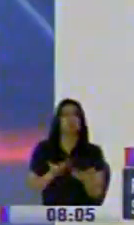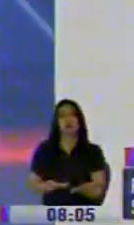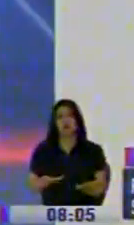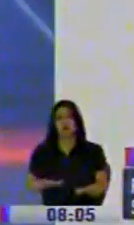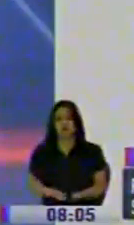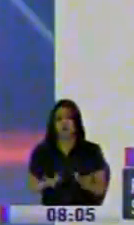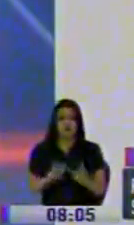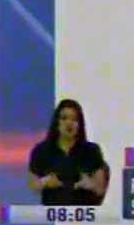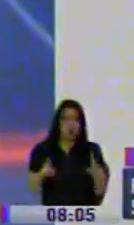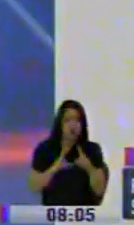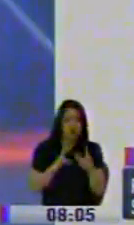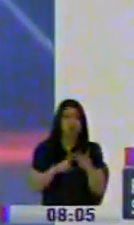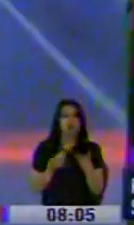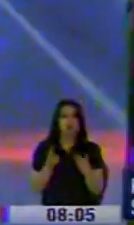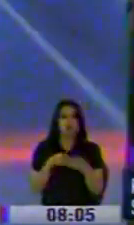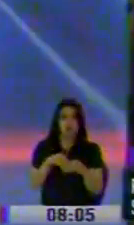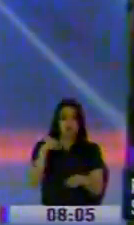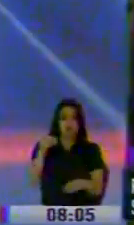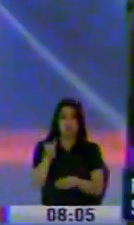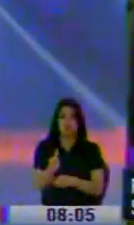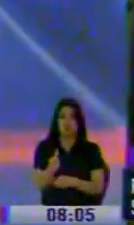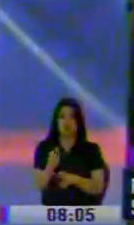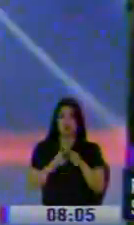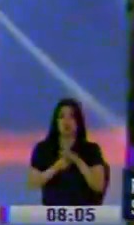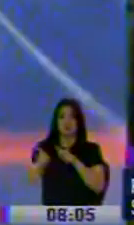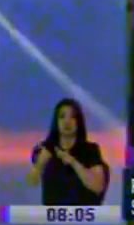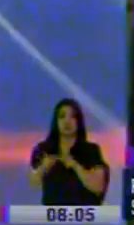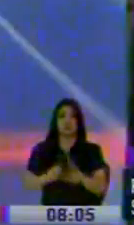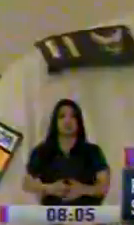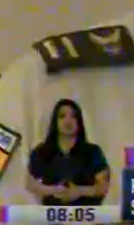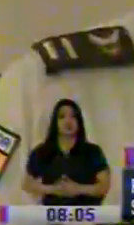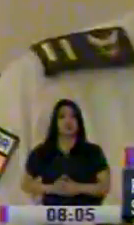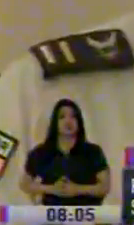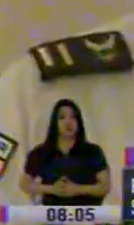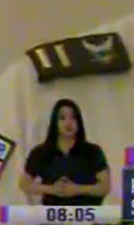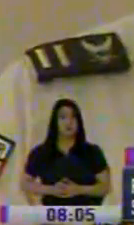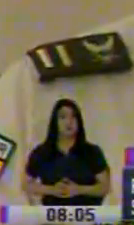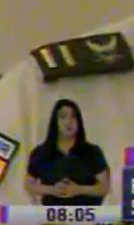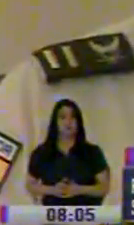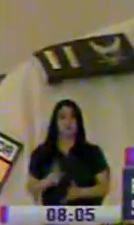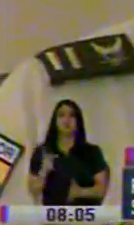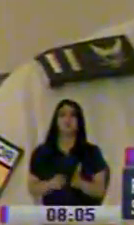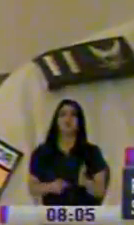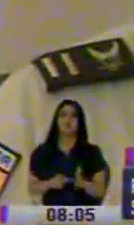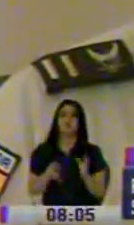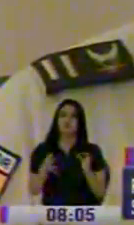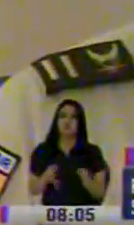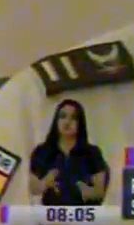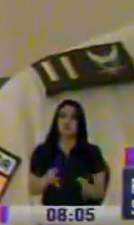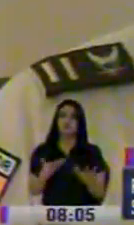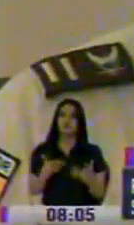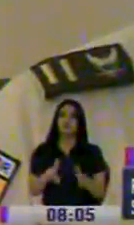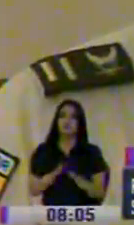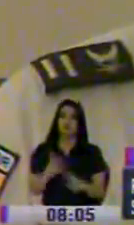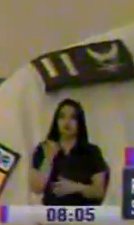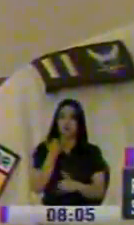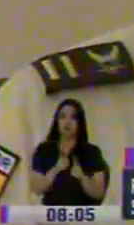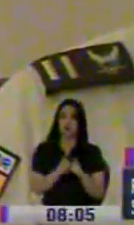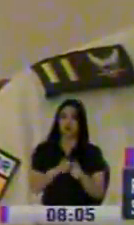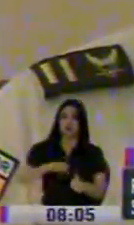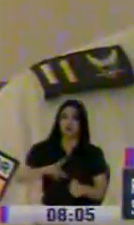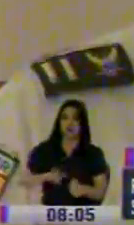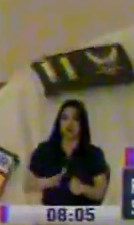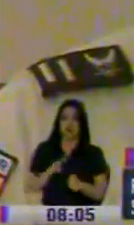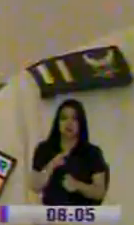valor, así como billeteras, y escapaban en carro ajeno. Lo que sucedió es que estaban haciendo ya robos de celulares en